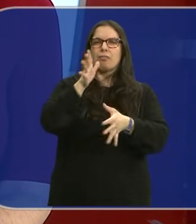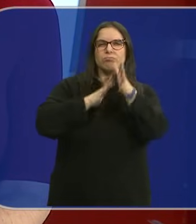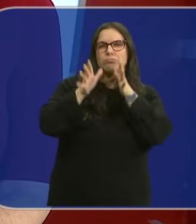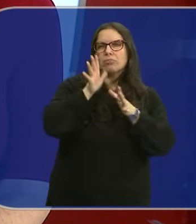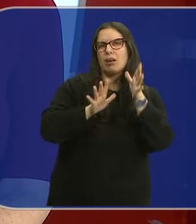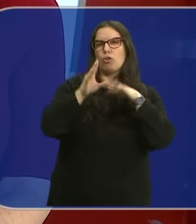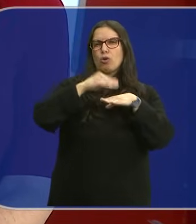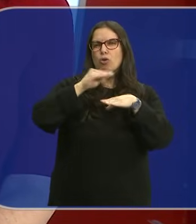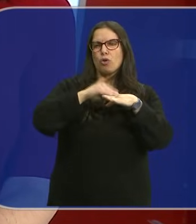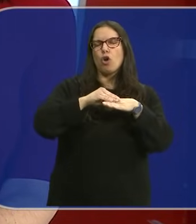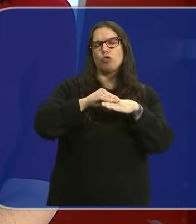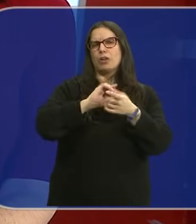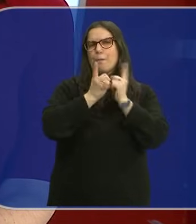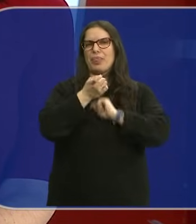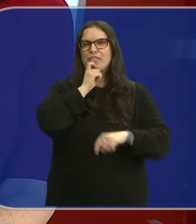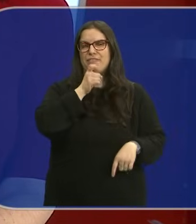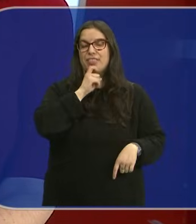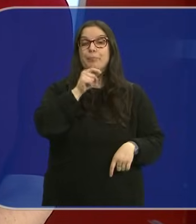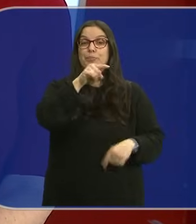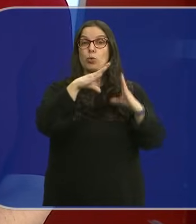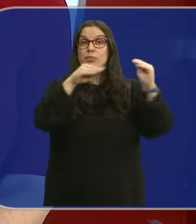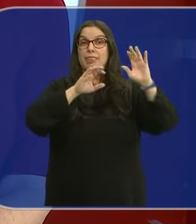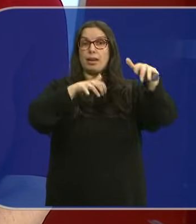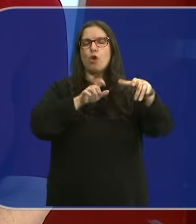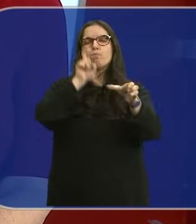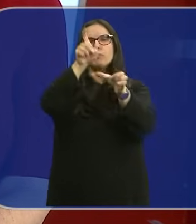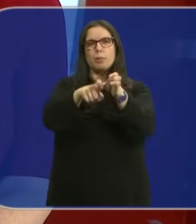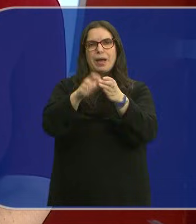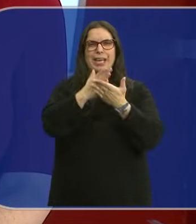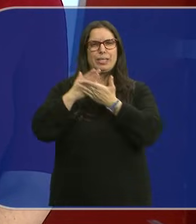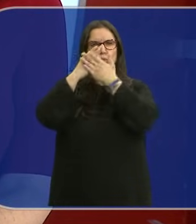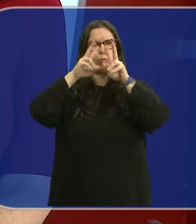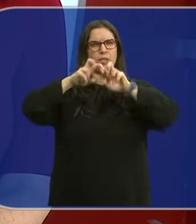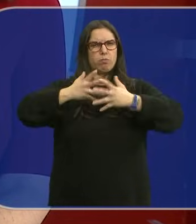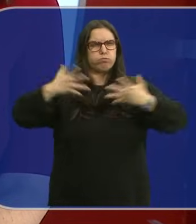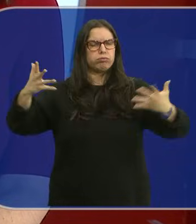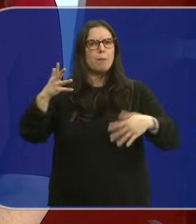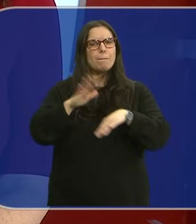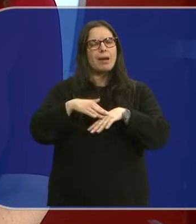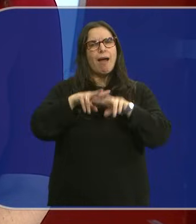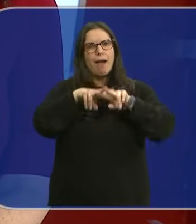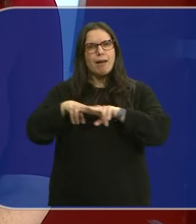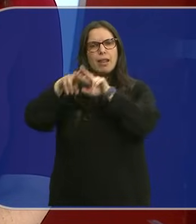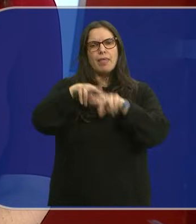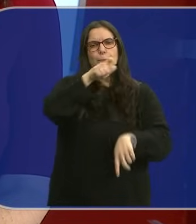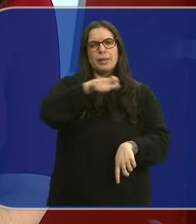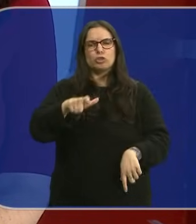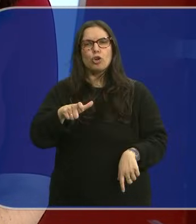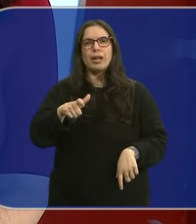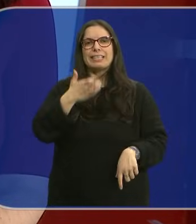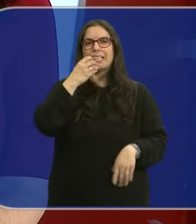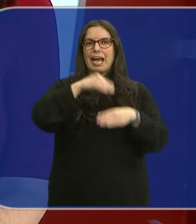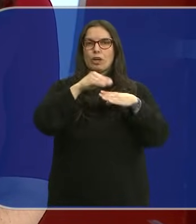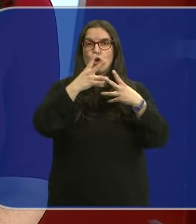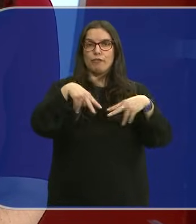el consumo de alcohol. La Universidad de León participa en un estudio a gran escala para analizar cómo afecta a cada persona dejar